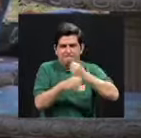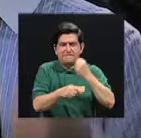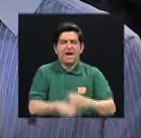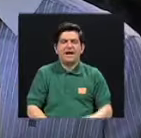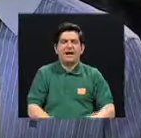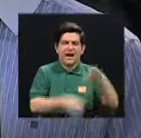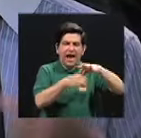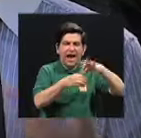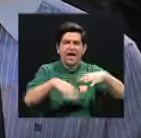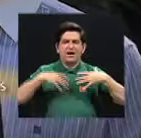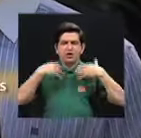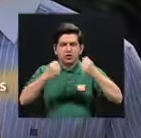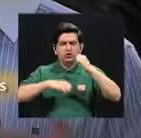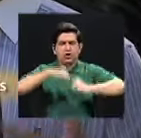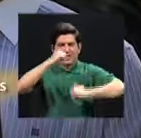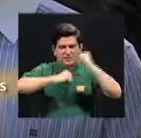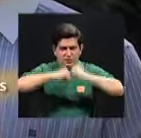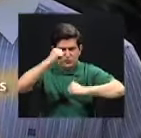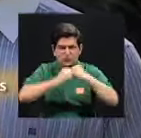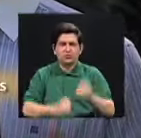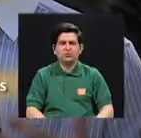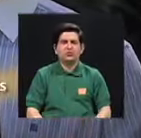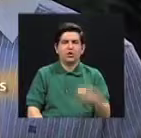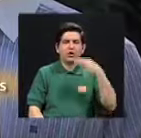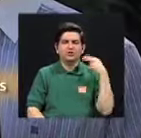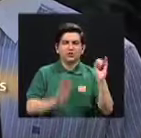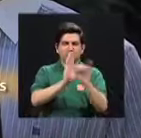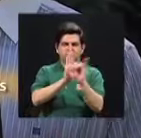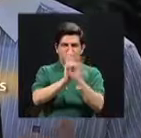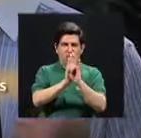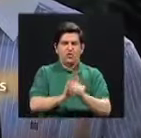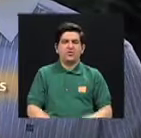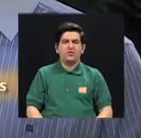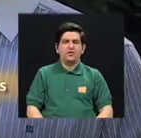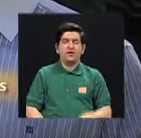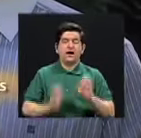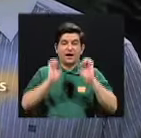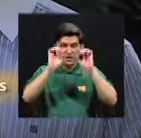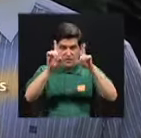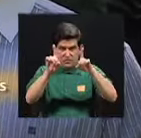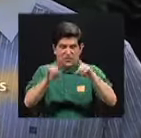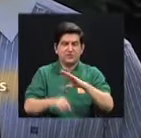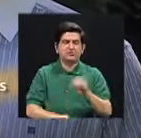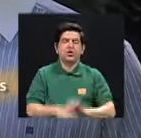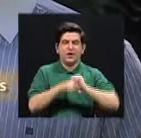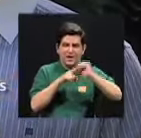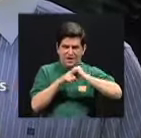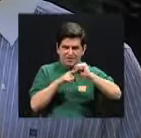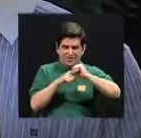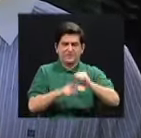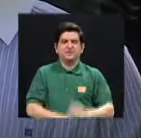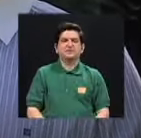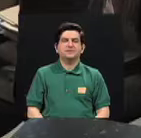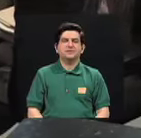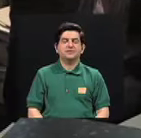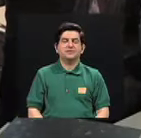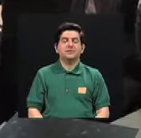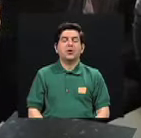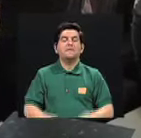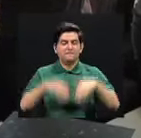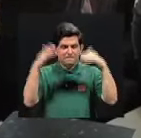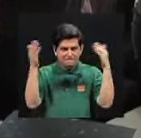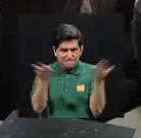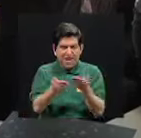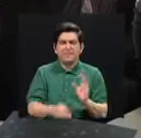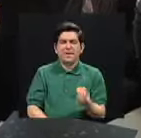serían agro, salud, infraestructura, historia de identidad, socioeducativa y capacitación. Sí, entonces